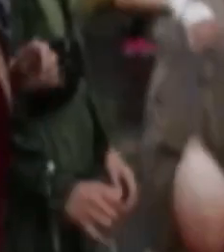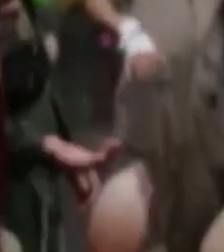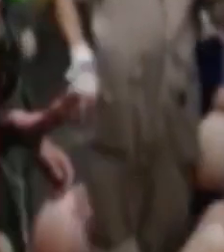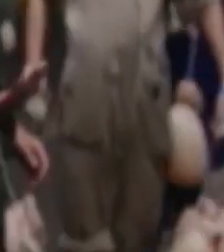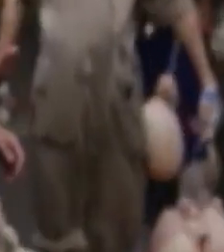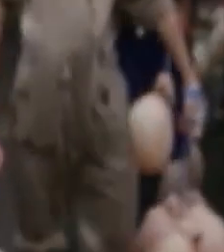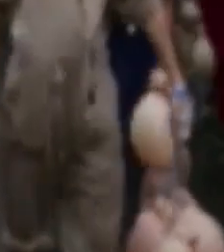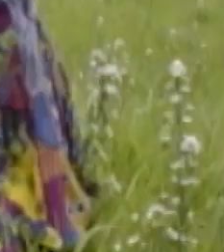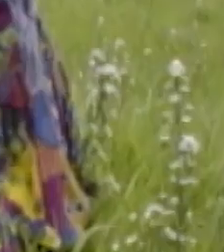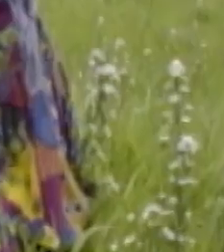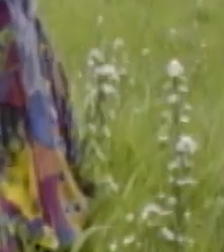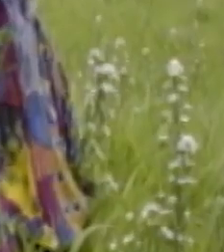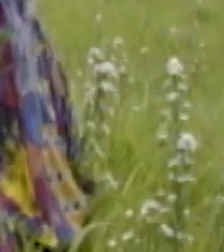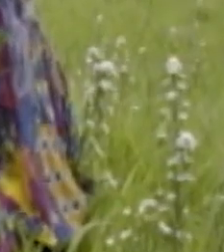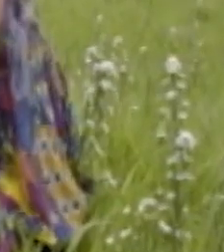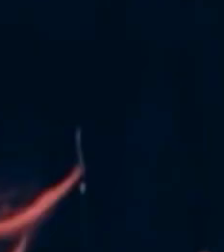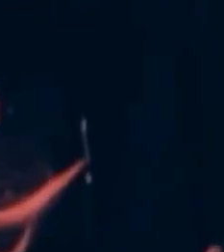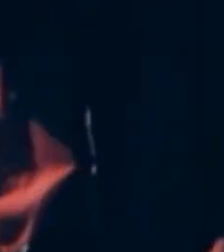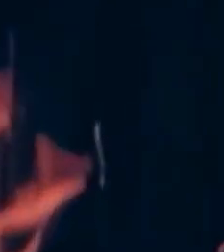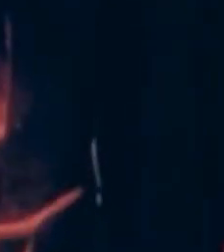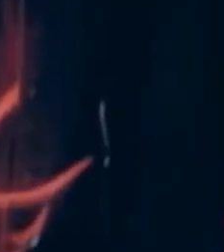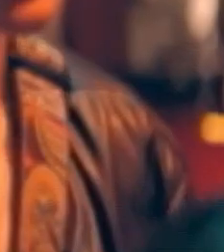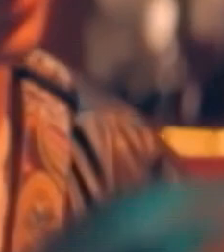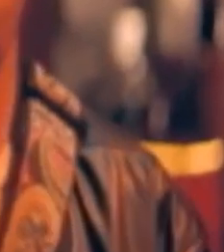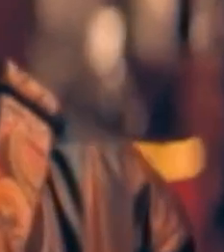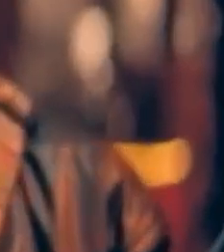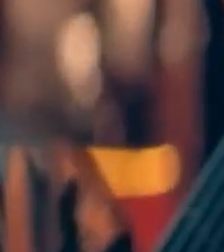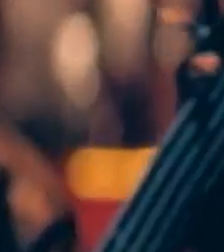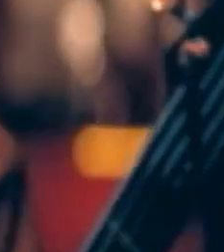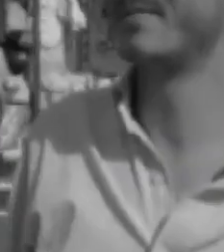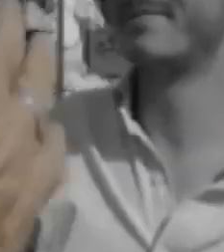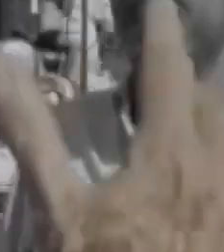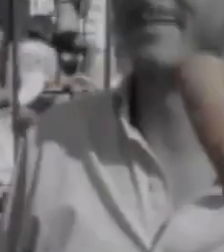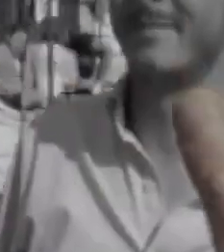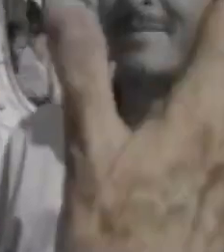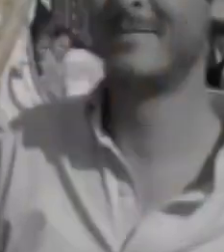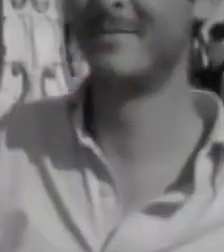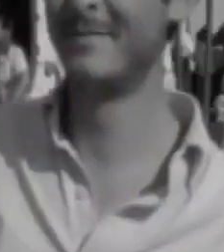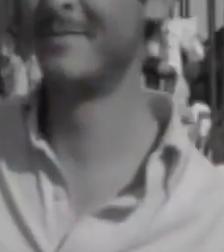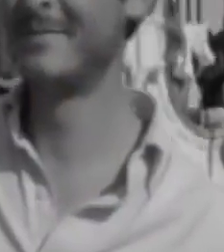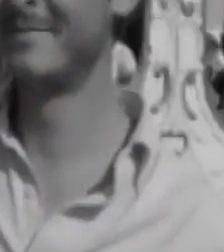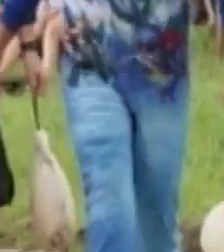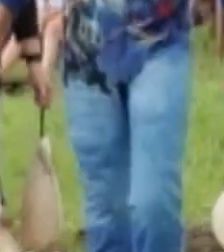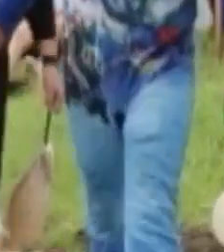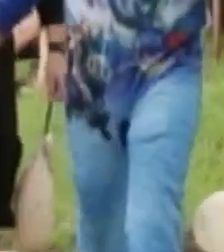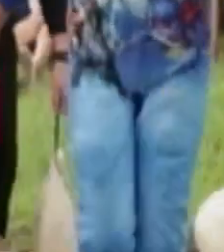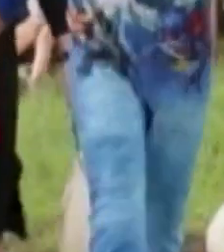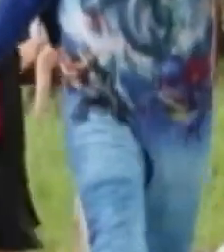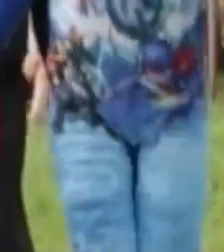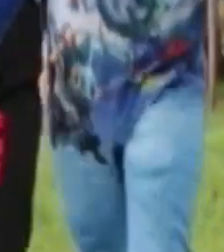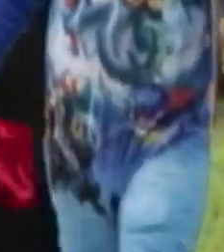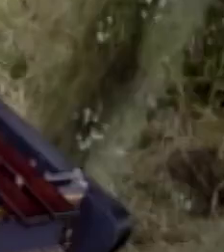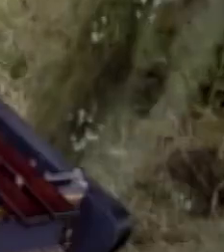República. Tradiciones, amor y música nos espera en Cine en Cortos, con cortos